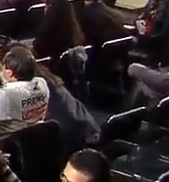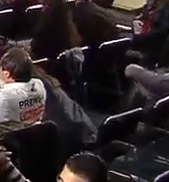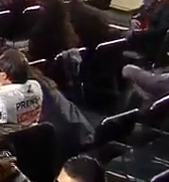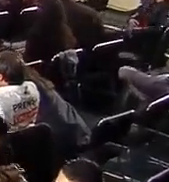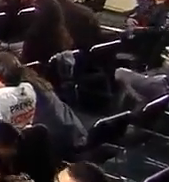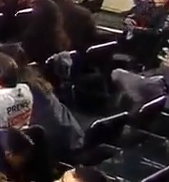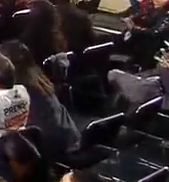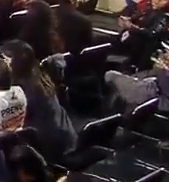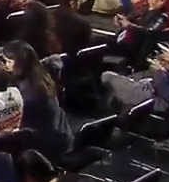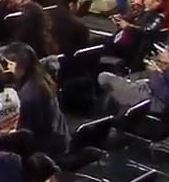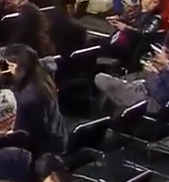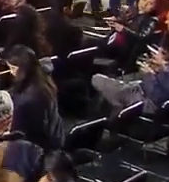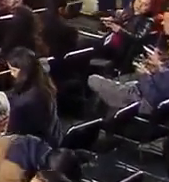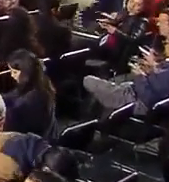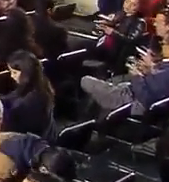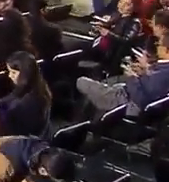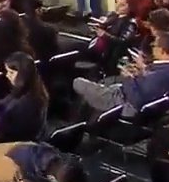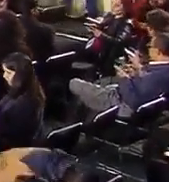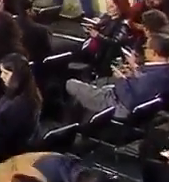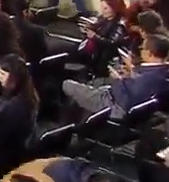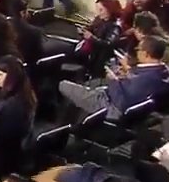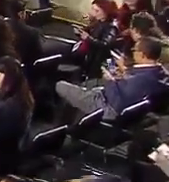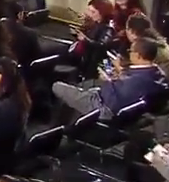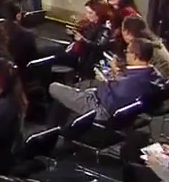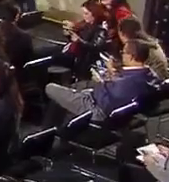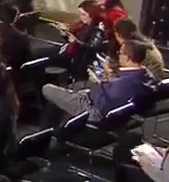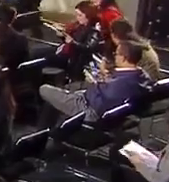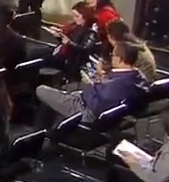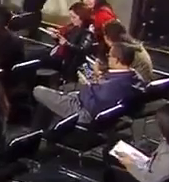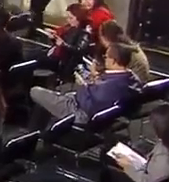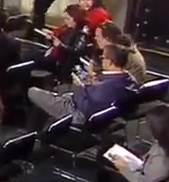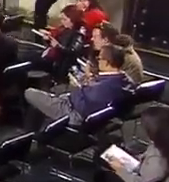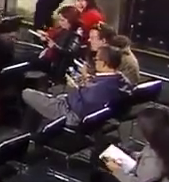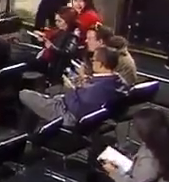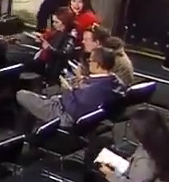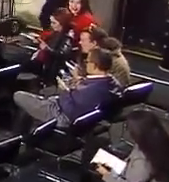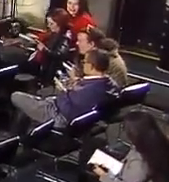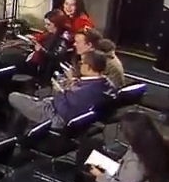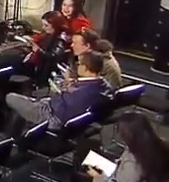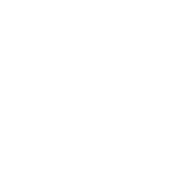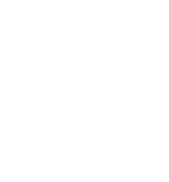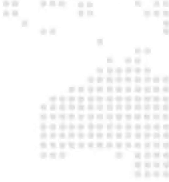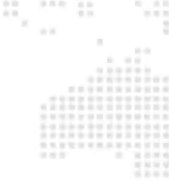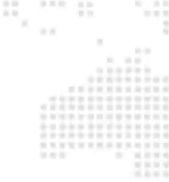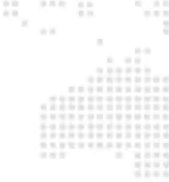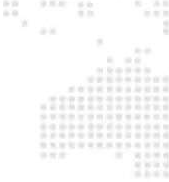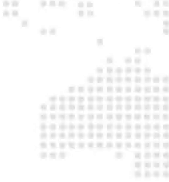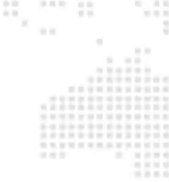Thank you.